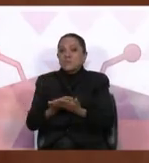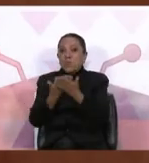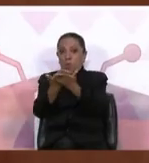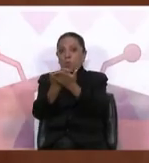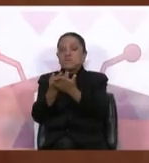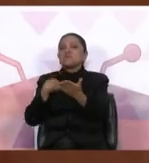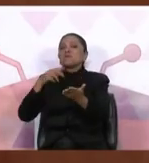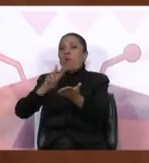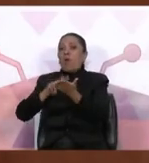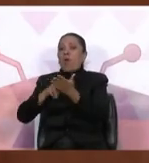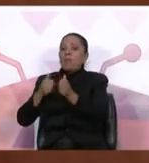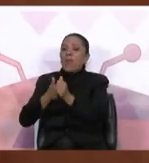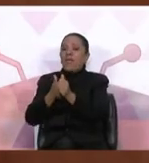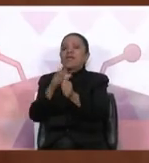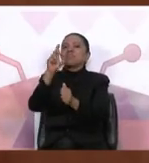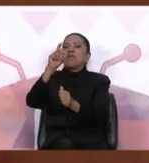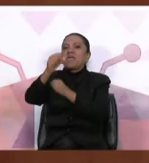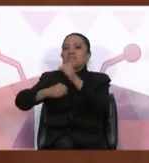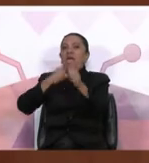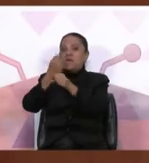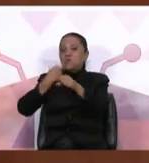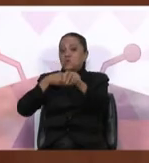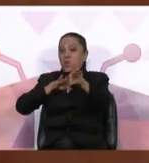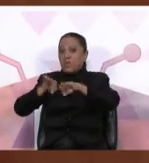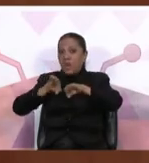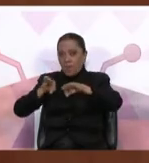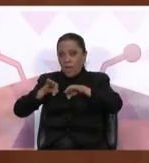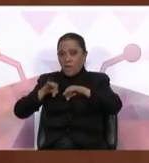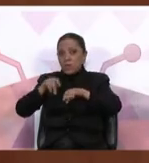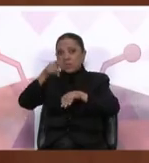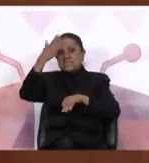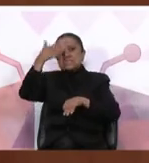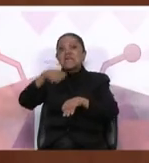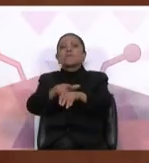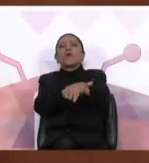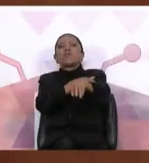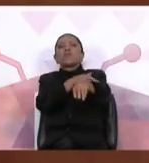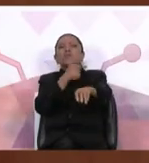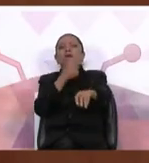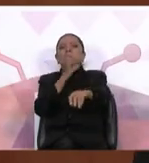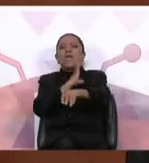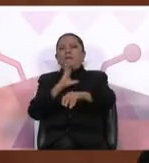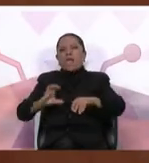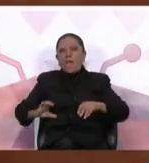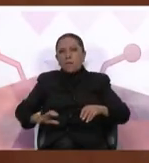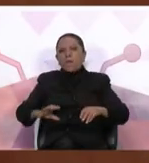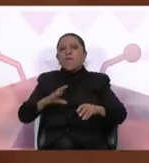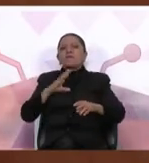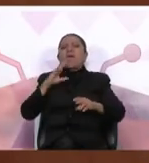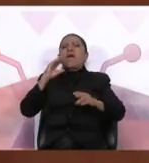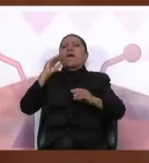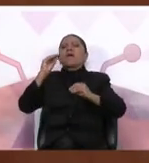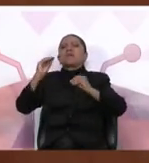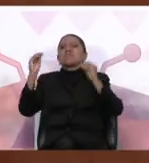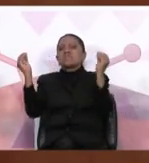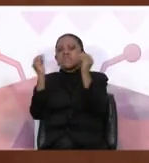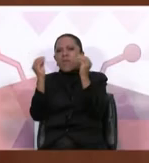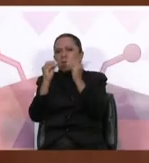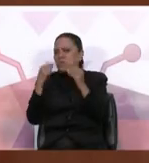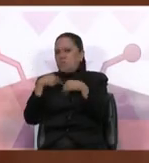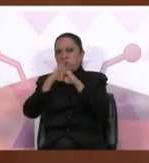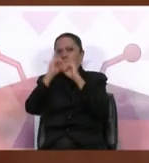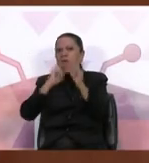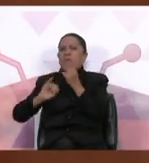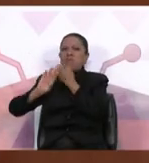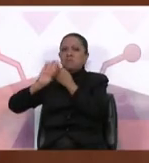servicio público ya sabes que durante la campaña y los debates jamás fui acusada de corrupción en mi desempeño casi vivo